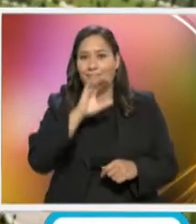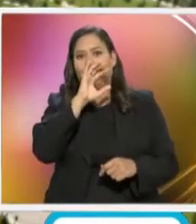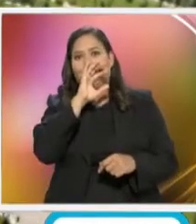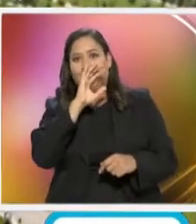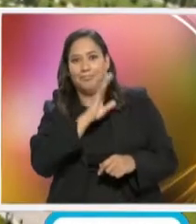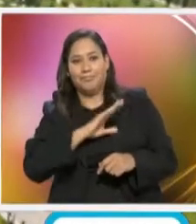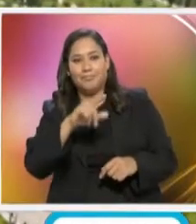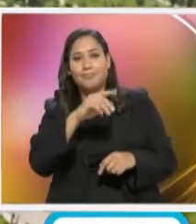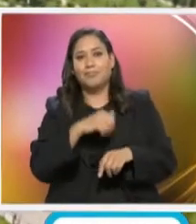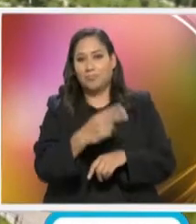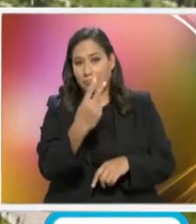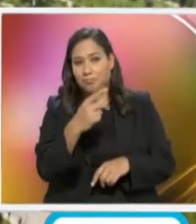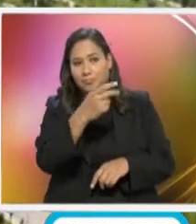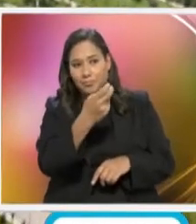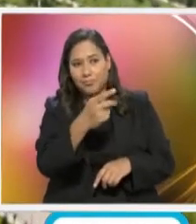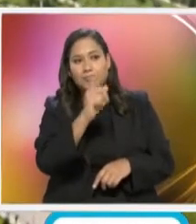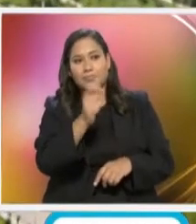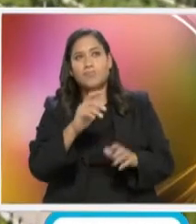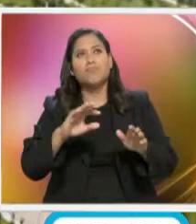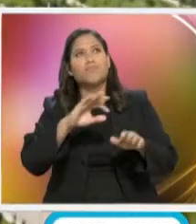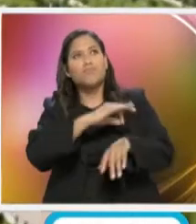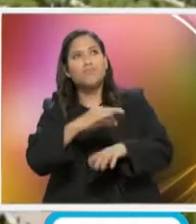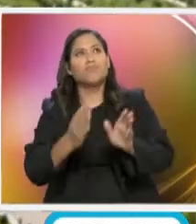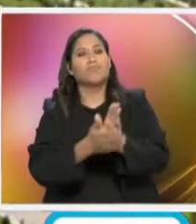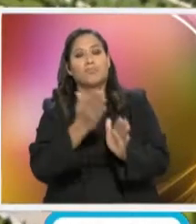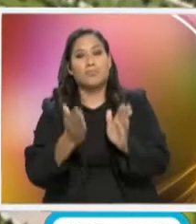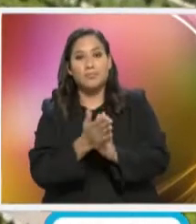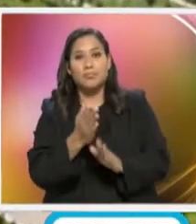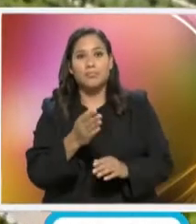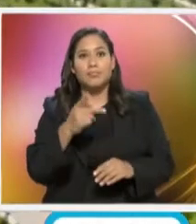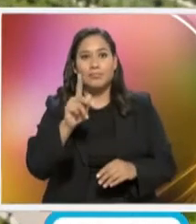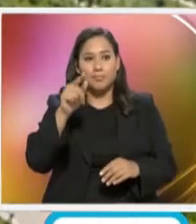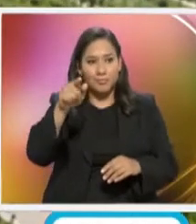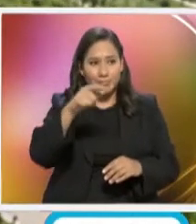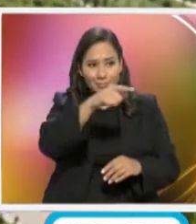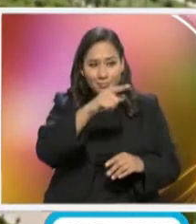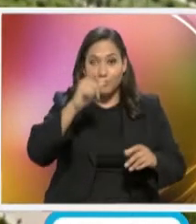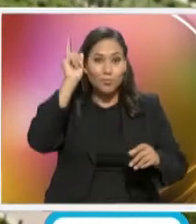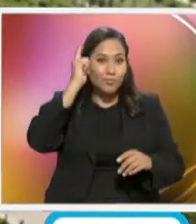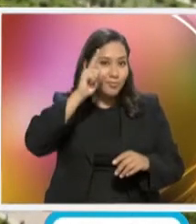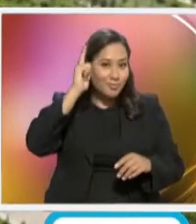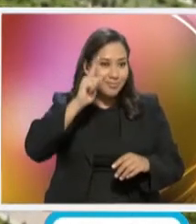yo creo que es esta número 2 en cuanto a arquitectura. Pero se fusilaron a nuestra Basílica de Guadalupe.